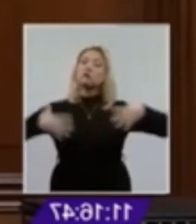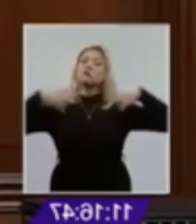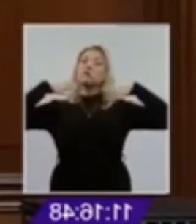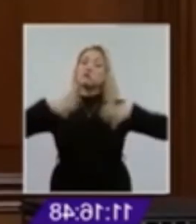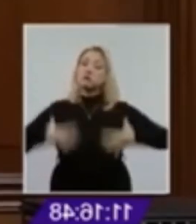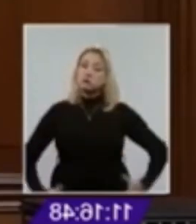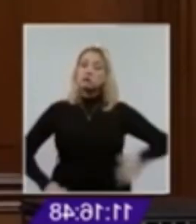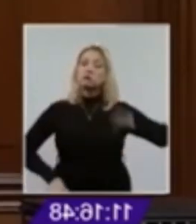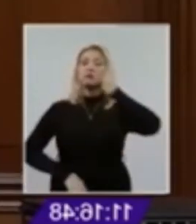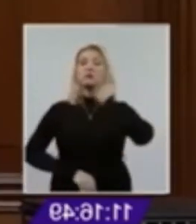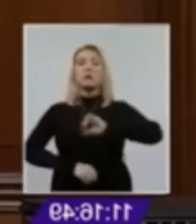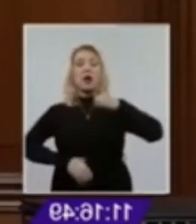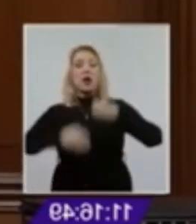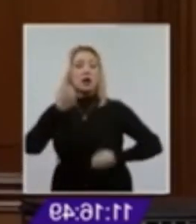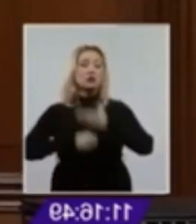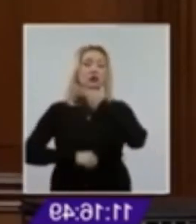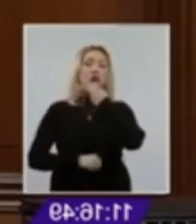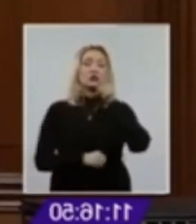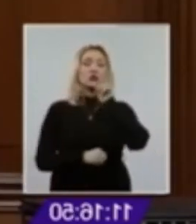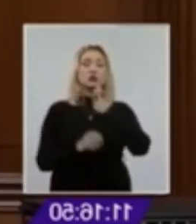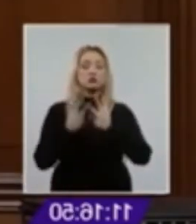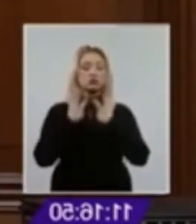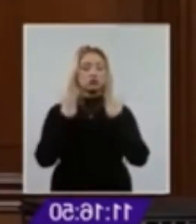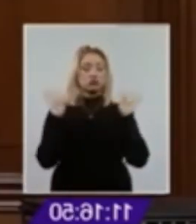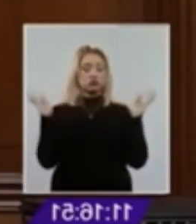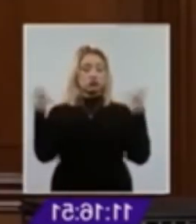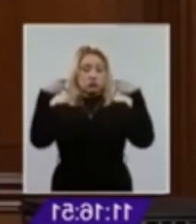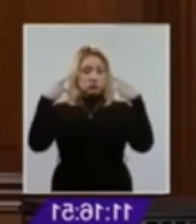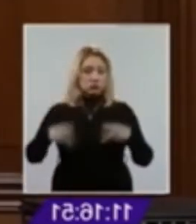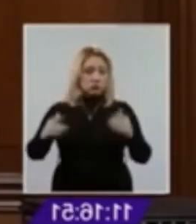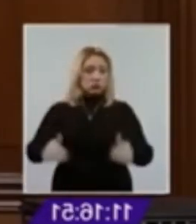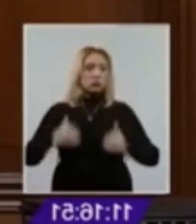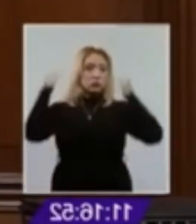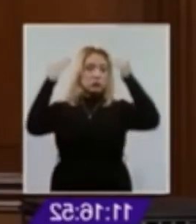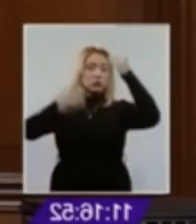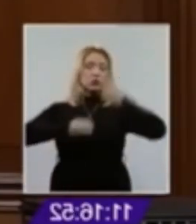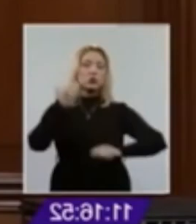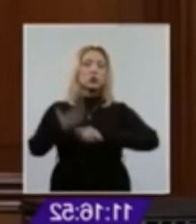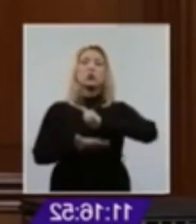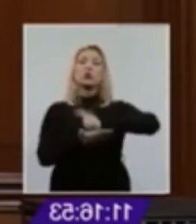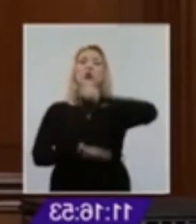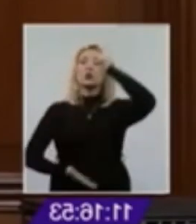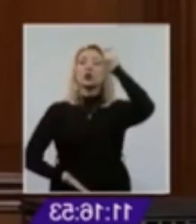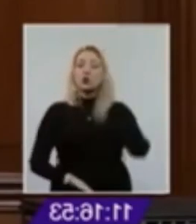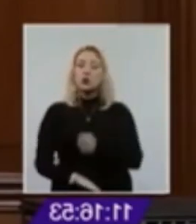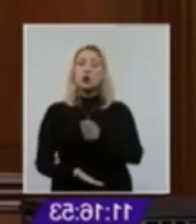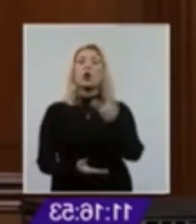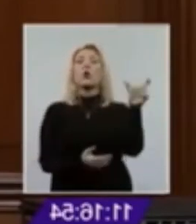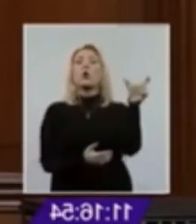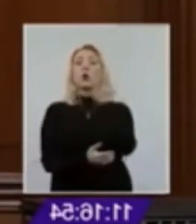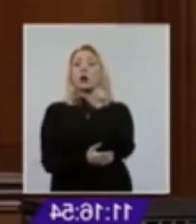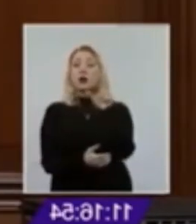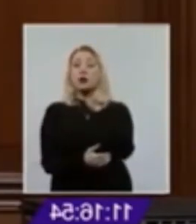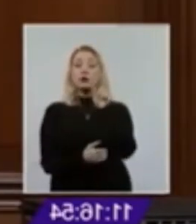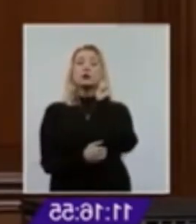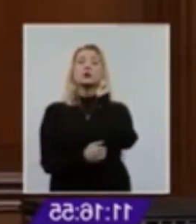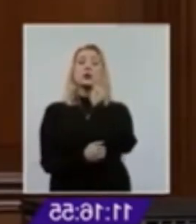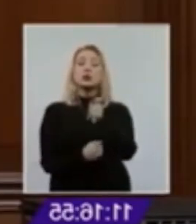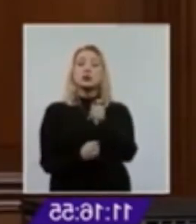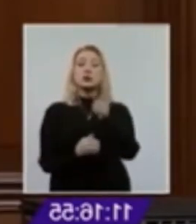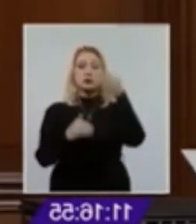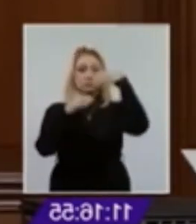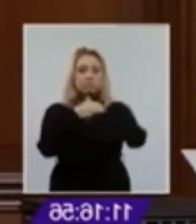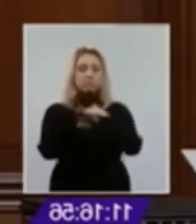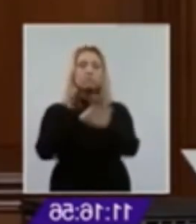las ministras de la suprema corte de justicia de la nación al concurrir a las audiencias del